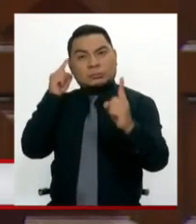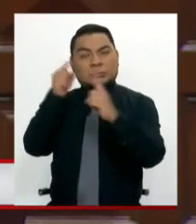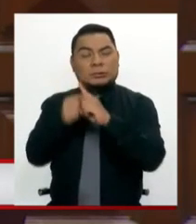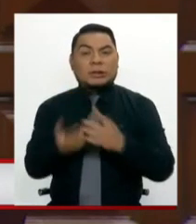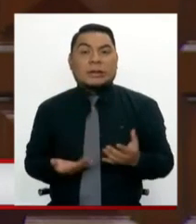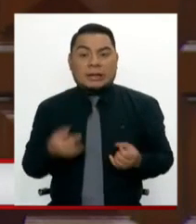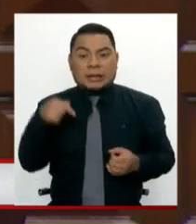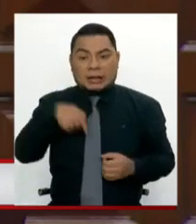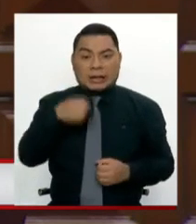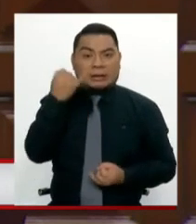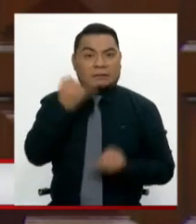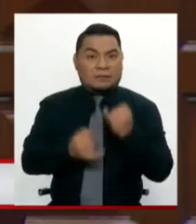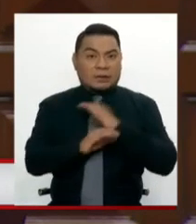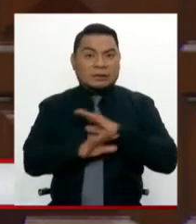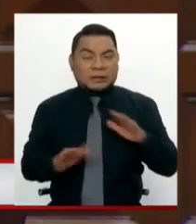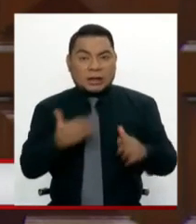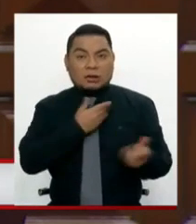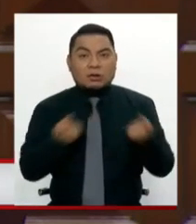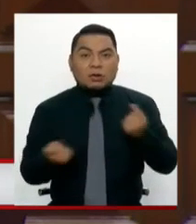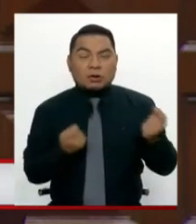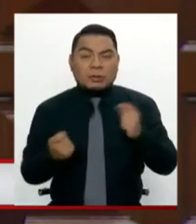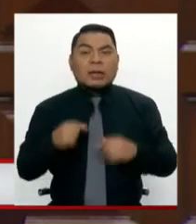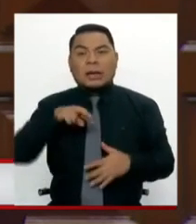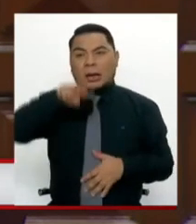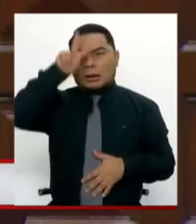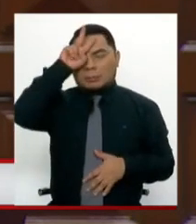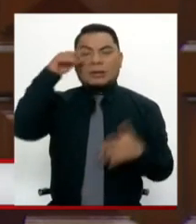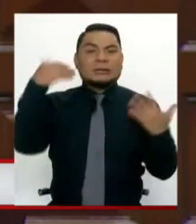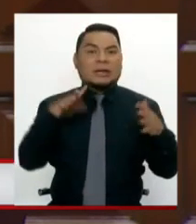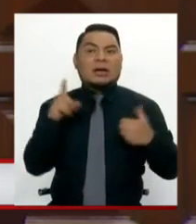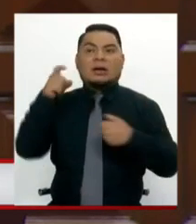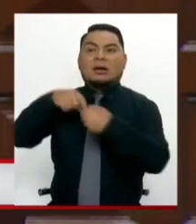cierre de este gobierno el Perú sea un